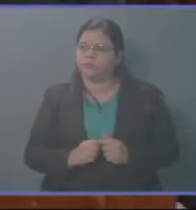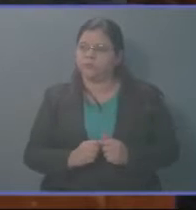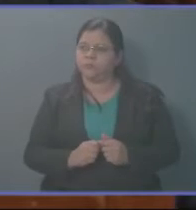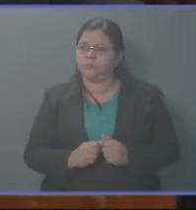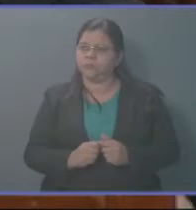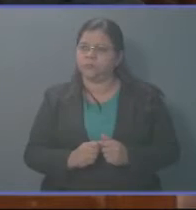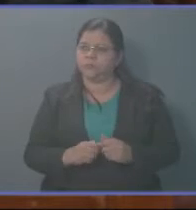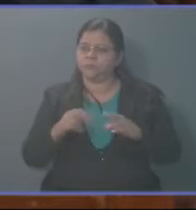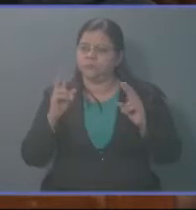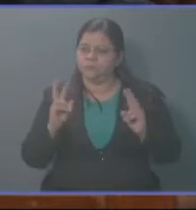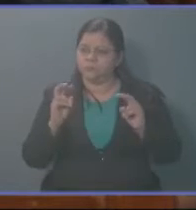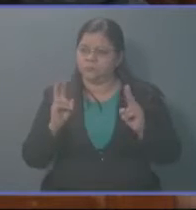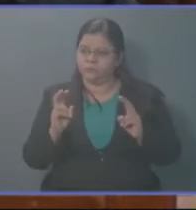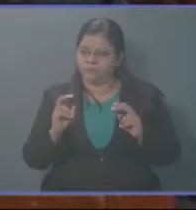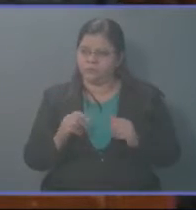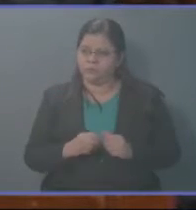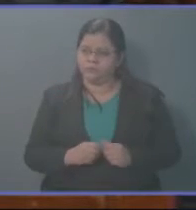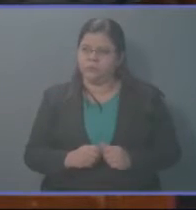sobre